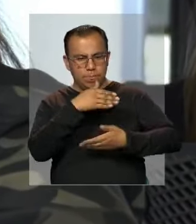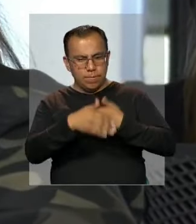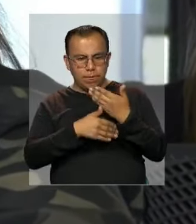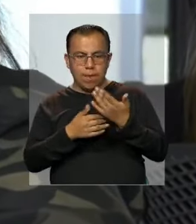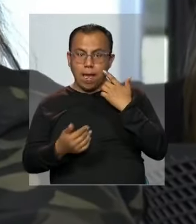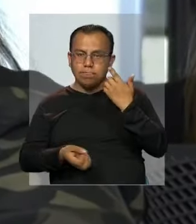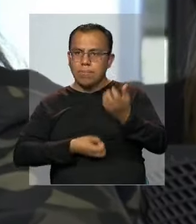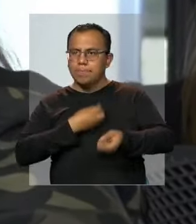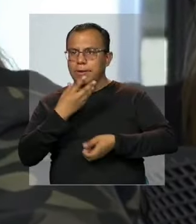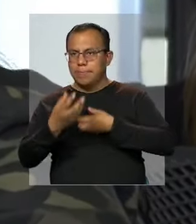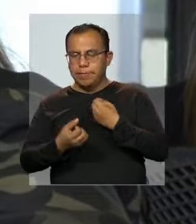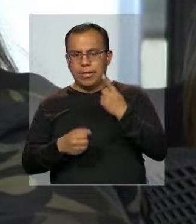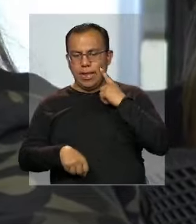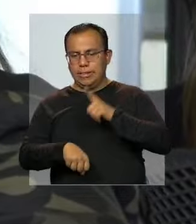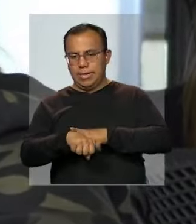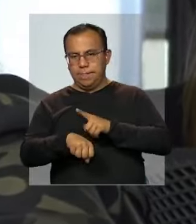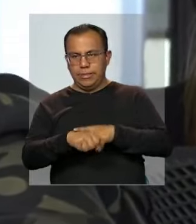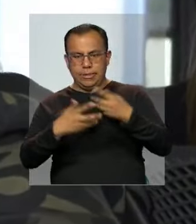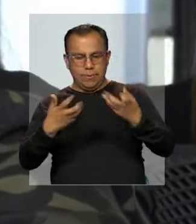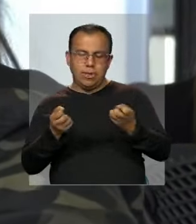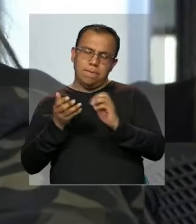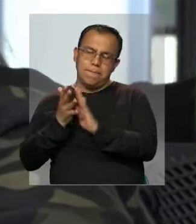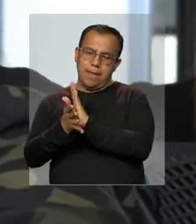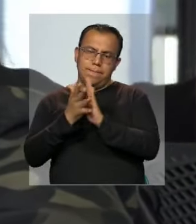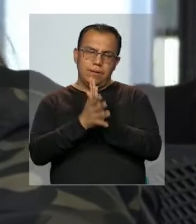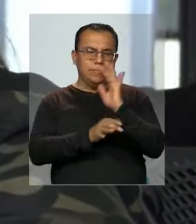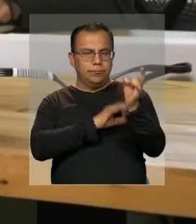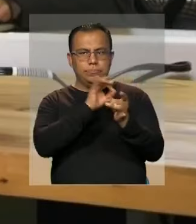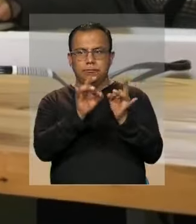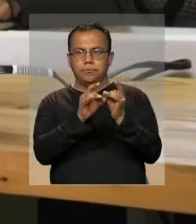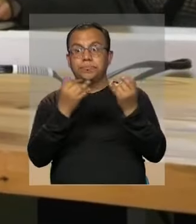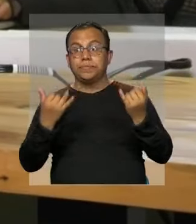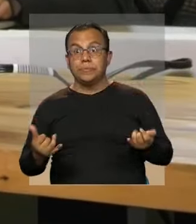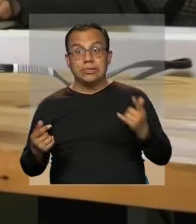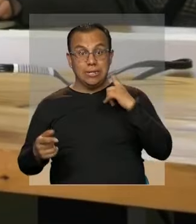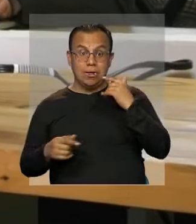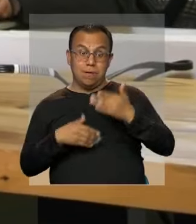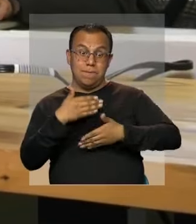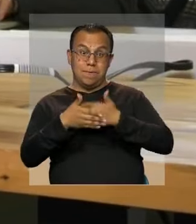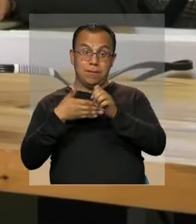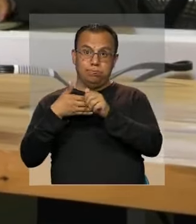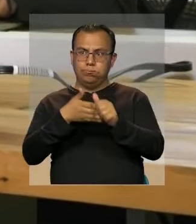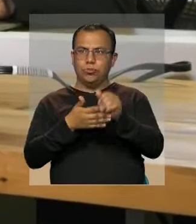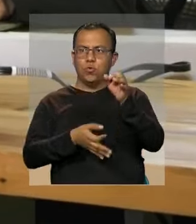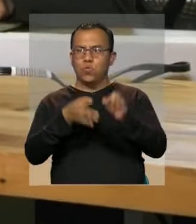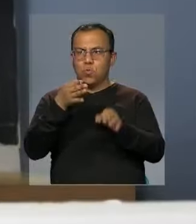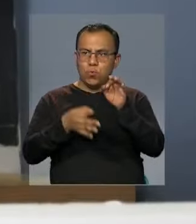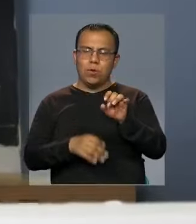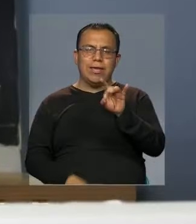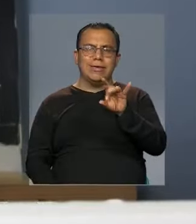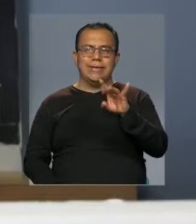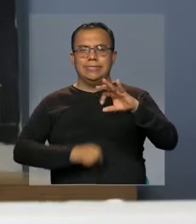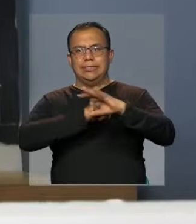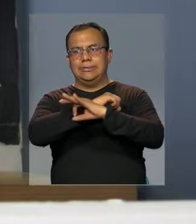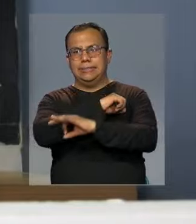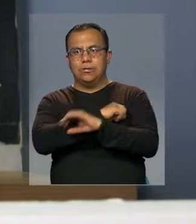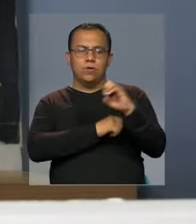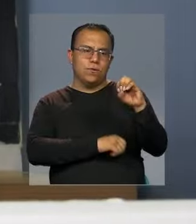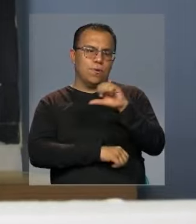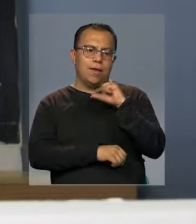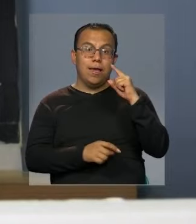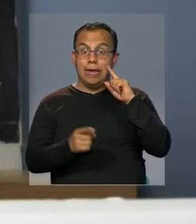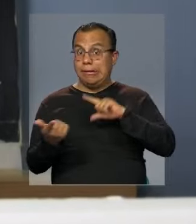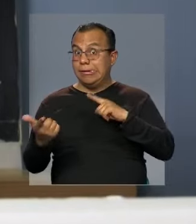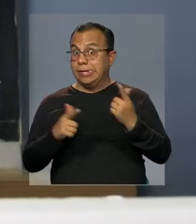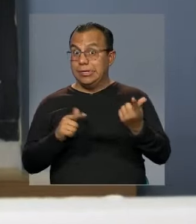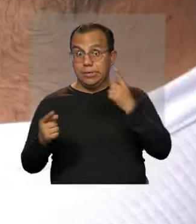quieras hablar y en los tiempos que me los quieras contar, está perfecto. De la mano de una orientación jurídica, 15 psicólogos y psicólogas están